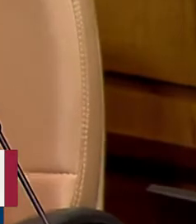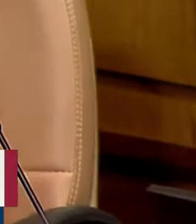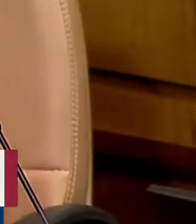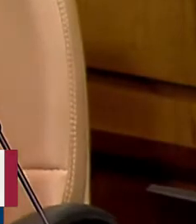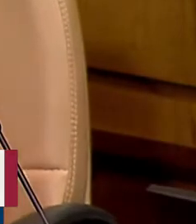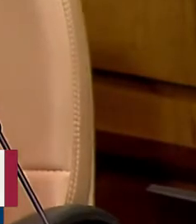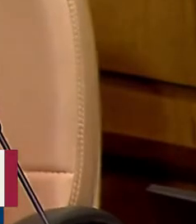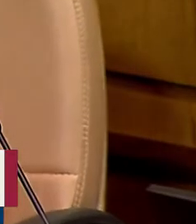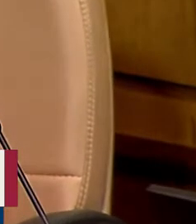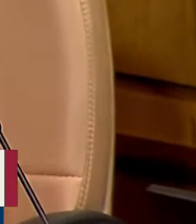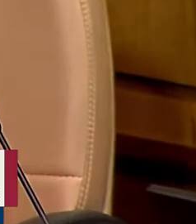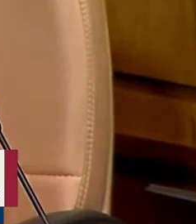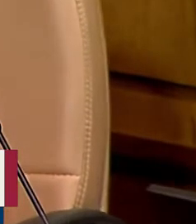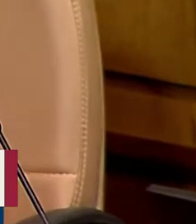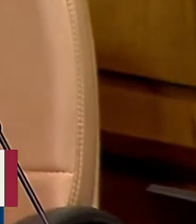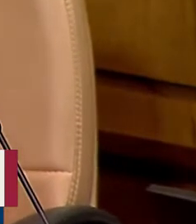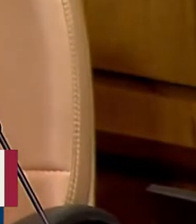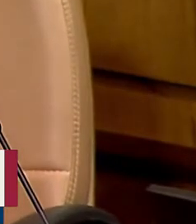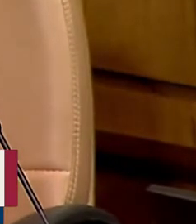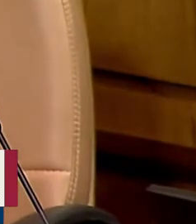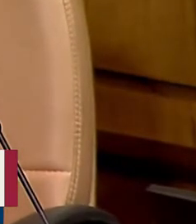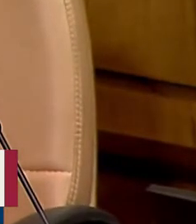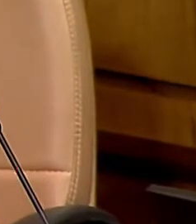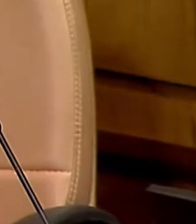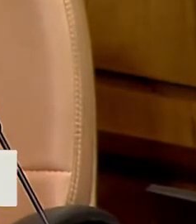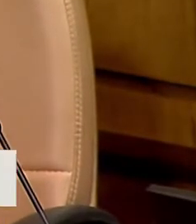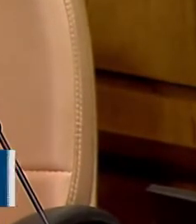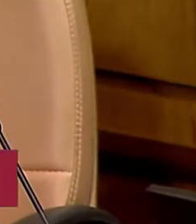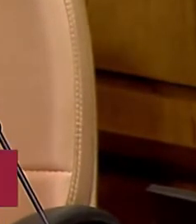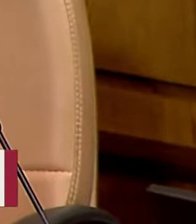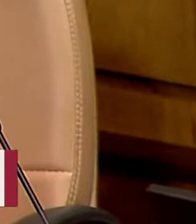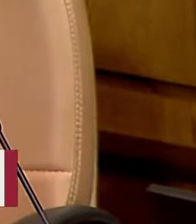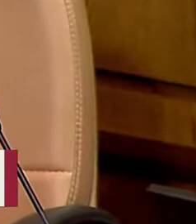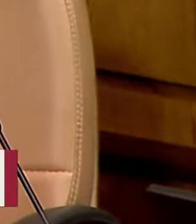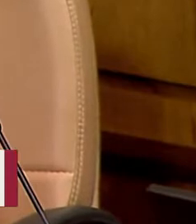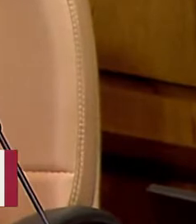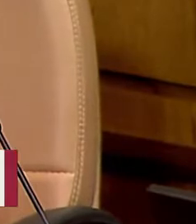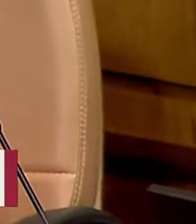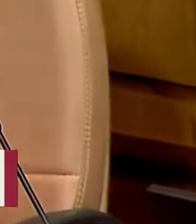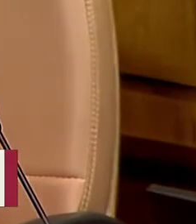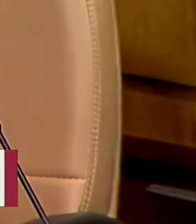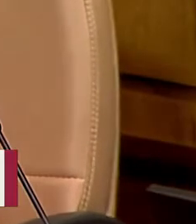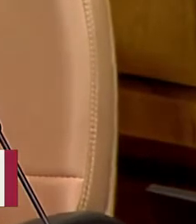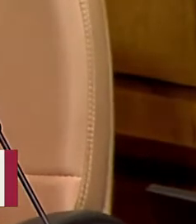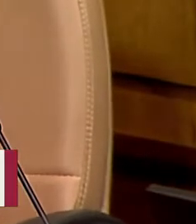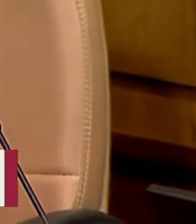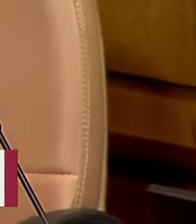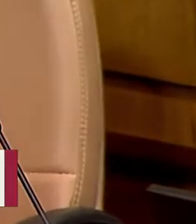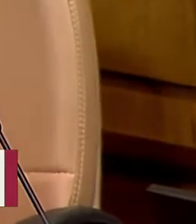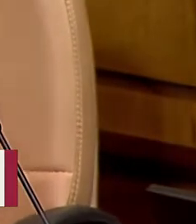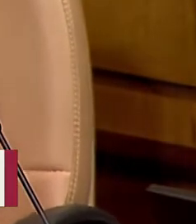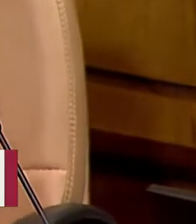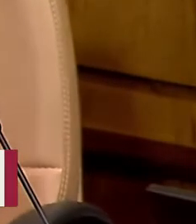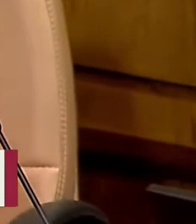y felicitarlos y que sigan en esa lucha diaria, y para eso estamos, y yo estoy segura que hoy día de manera transversal vamos a apoyar este